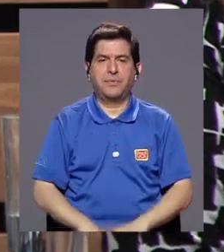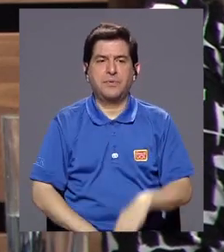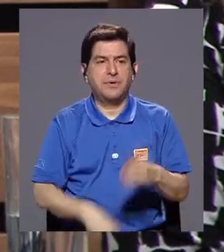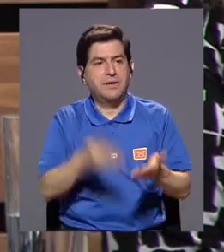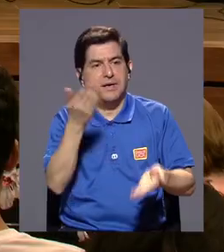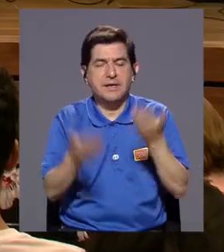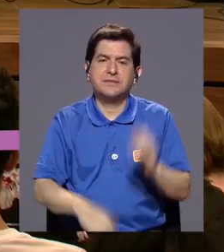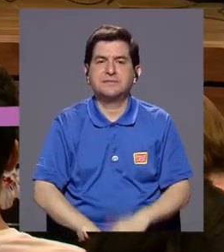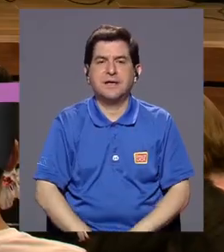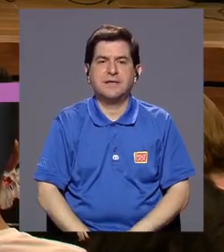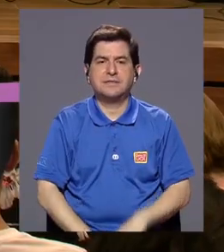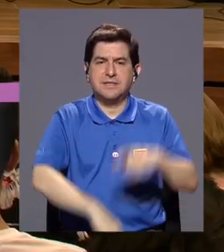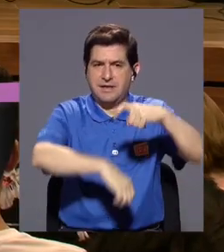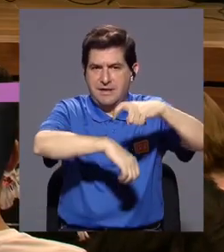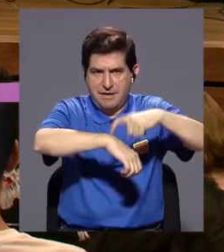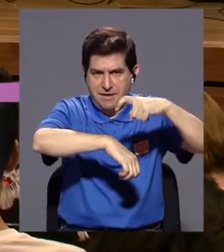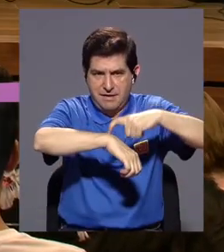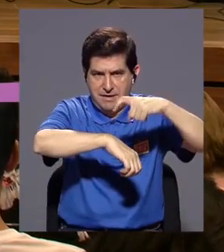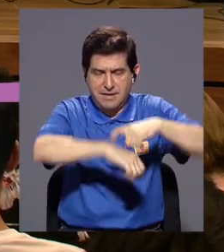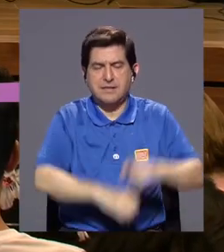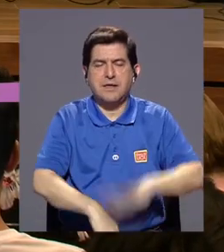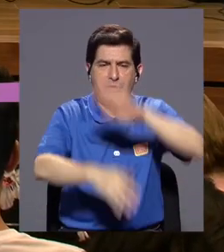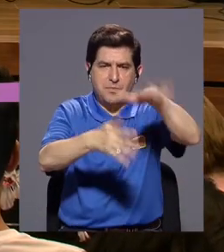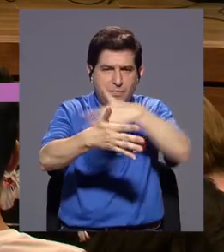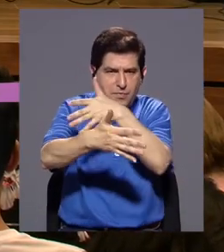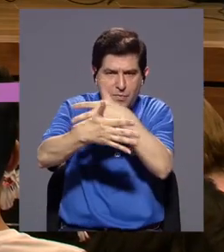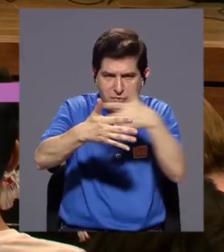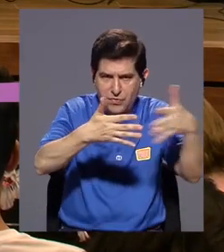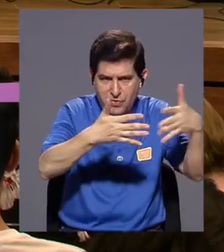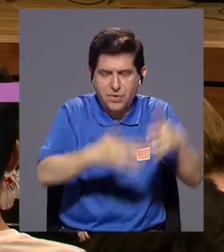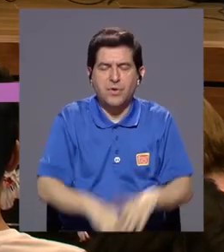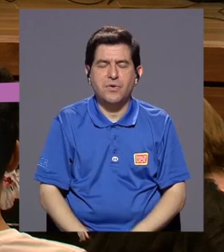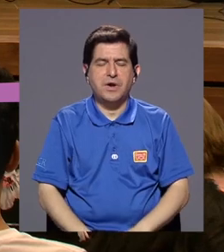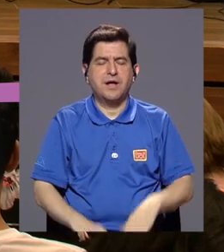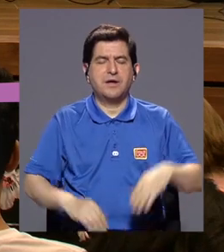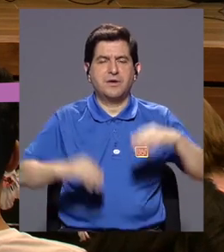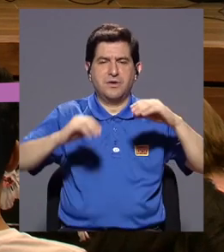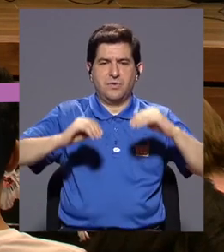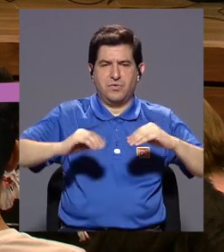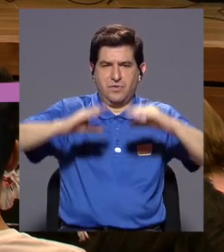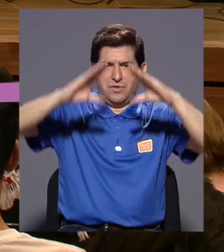durante pues, el horario despertino